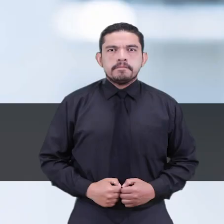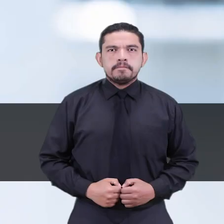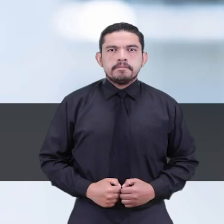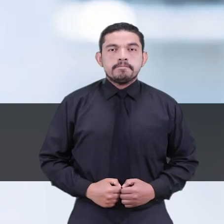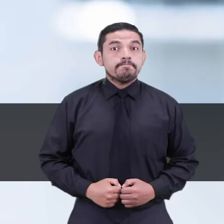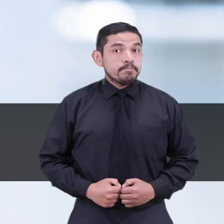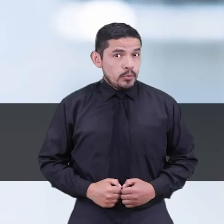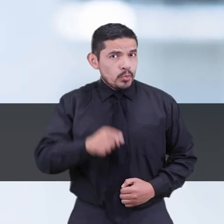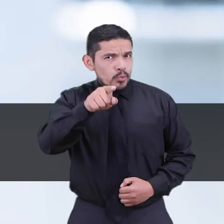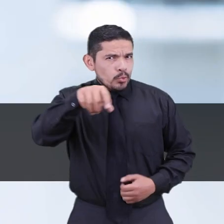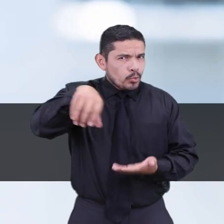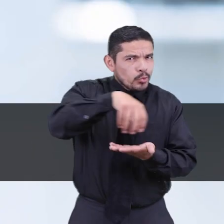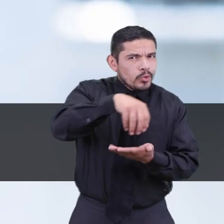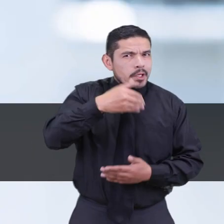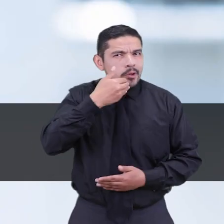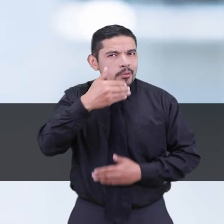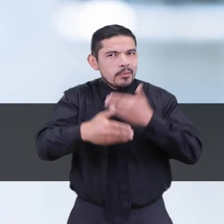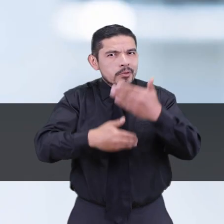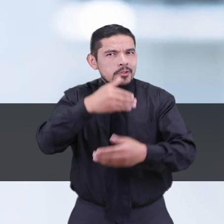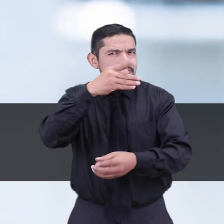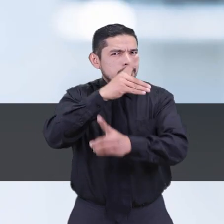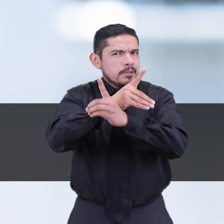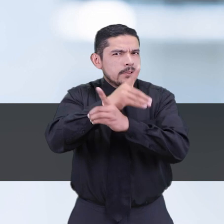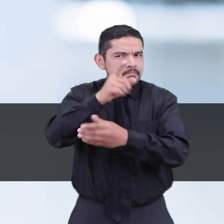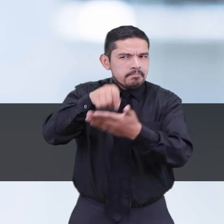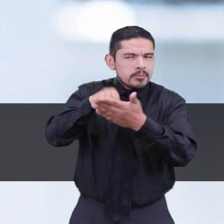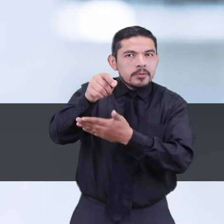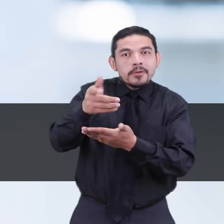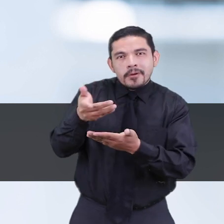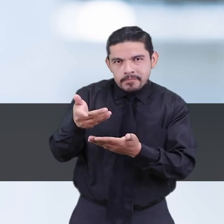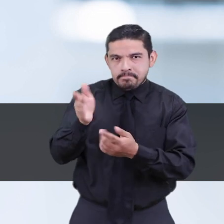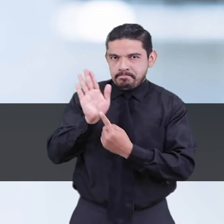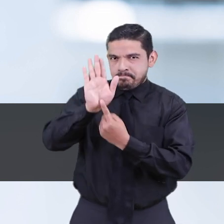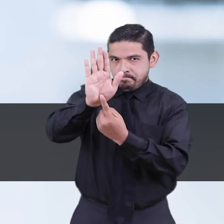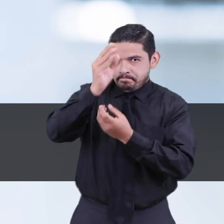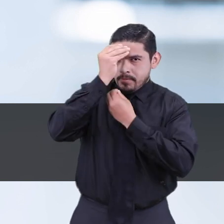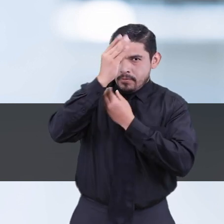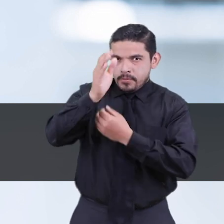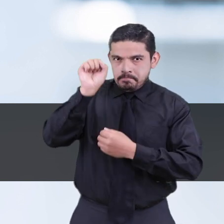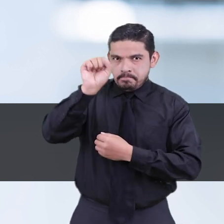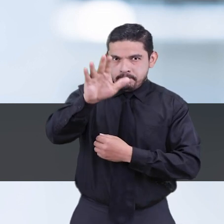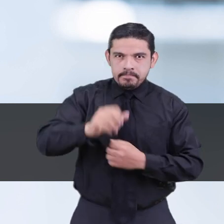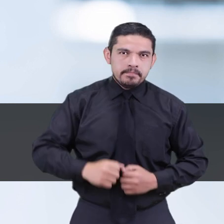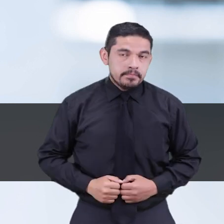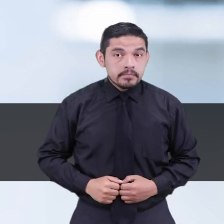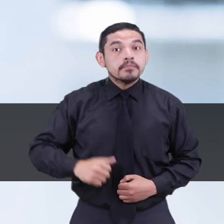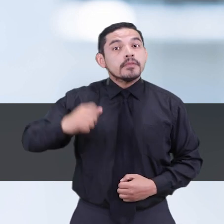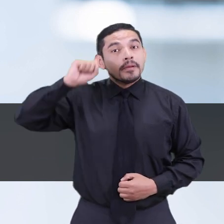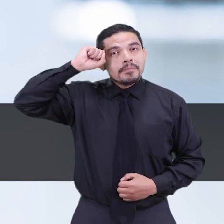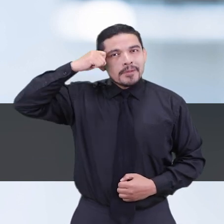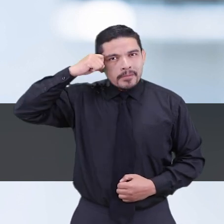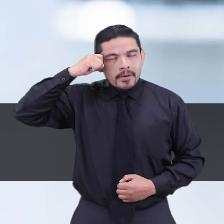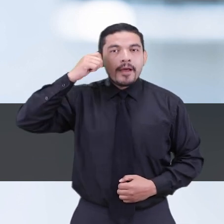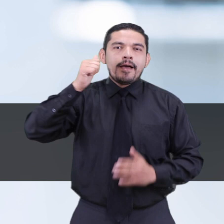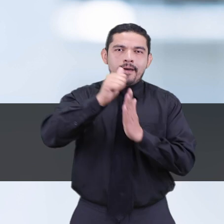¿Tienes dudas sobre el proceso de calificación de la discapacidad? Te invitamos a conocer más en este video. Recuerda que